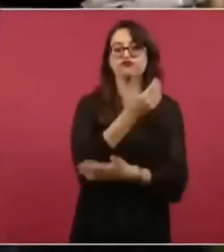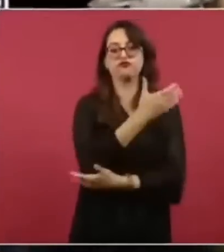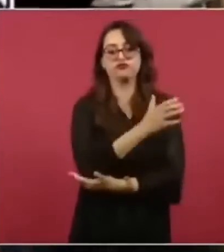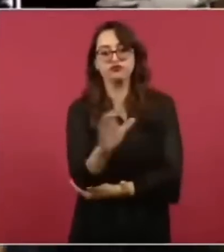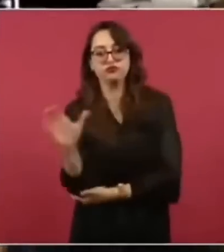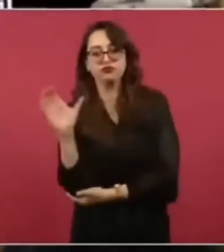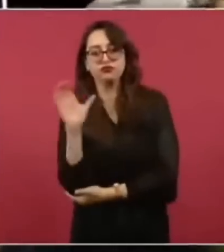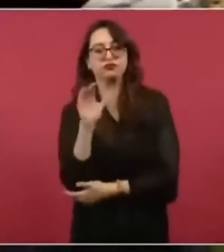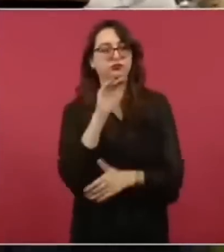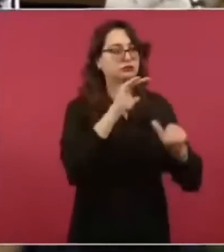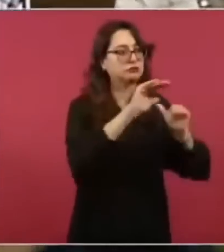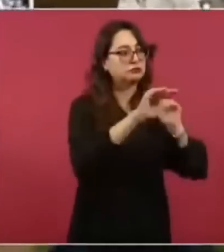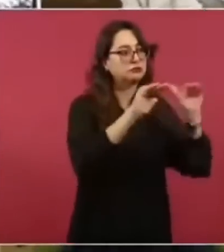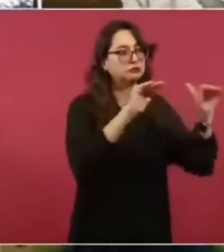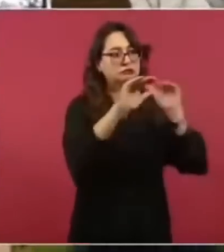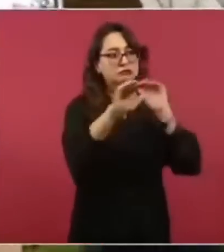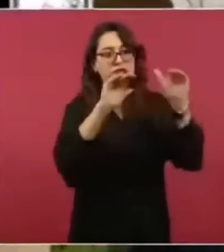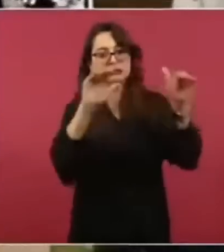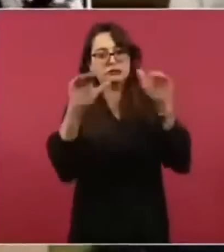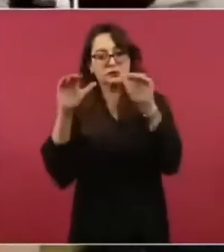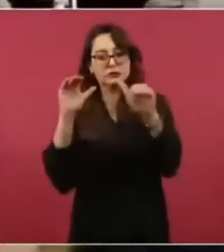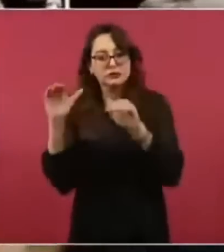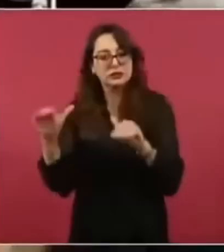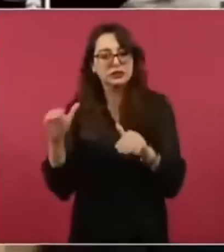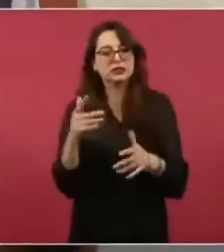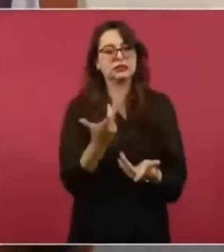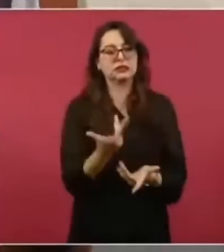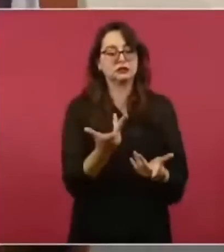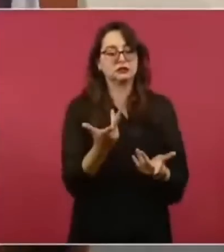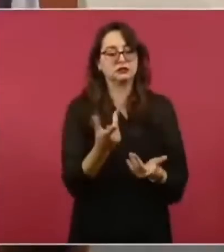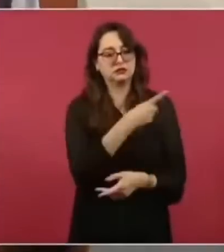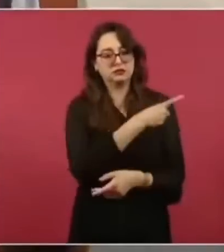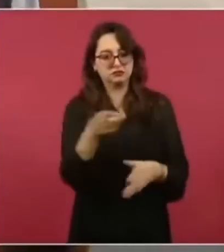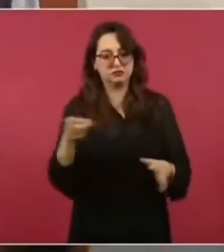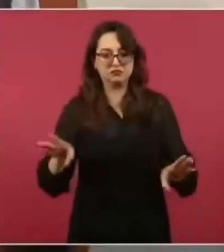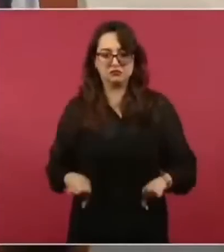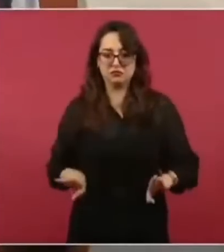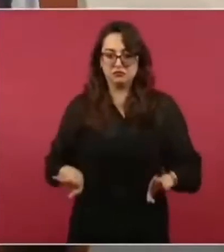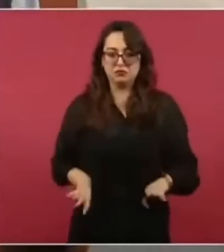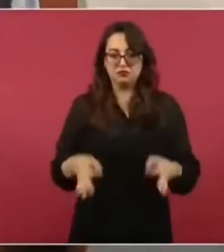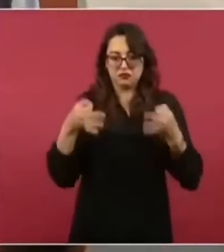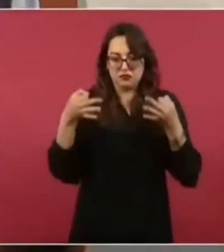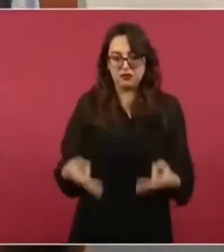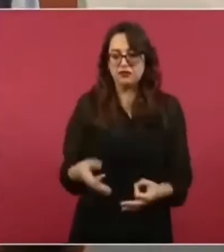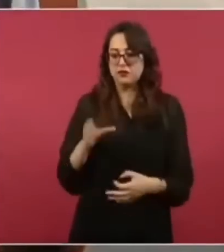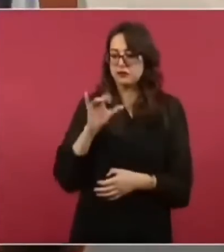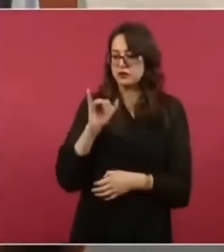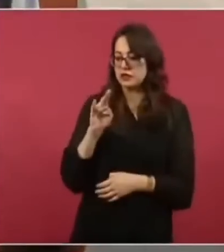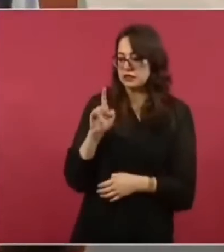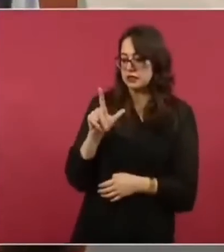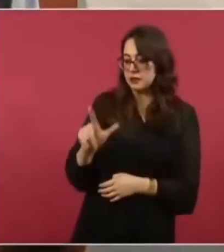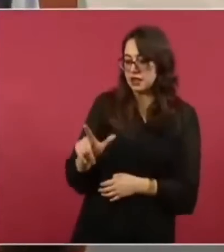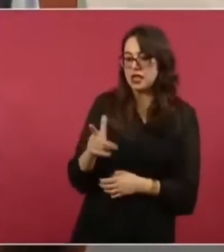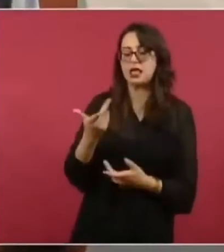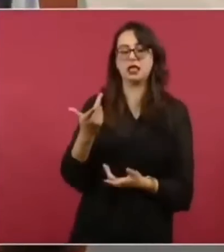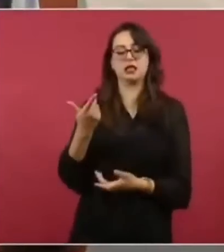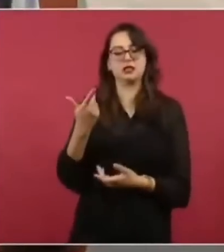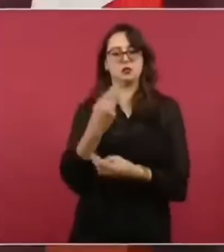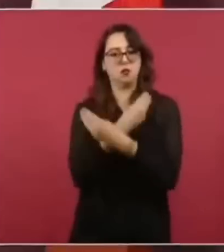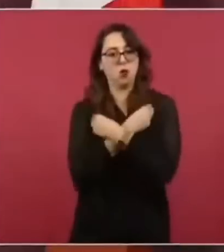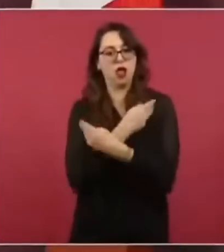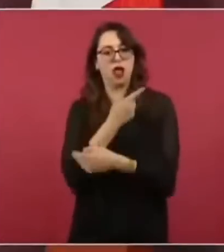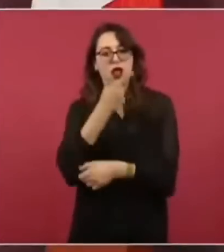el estadounidense que posee valores cívicos, morales y